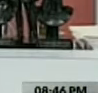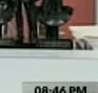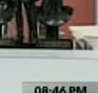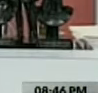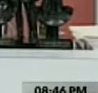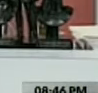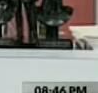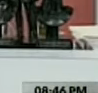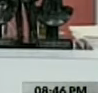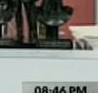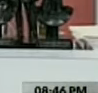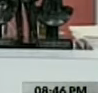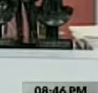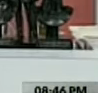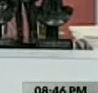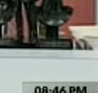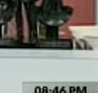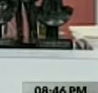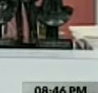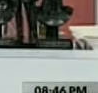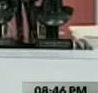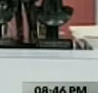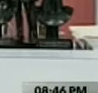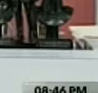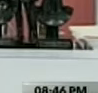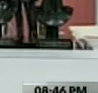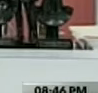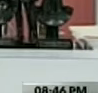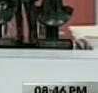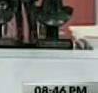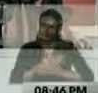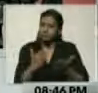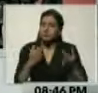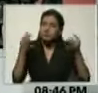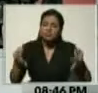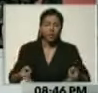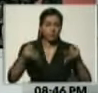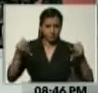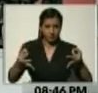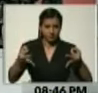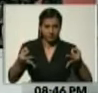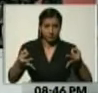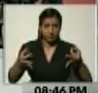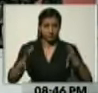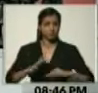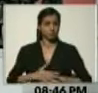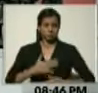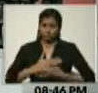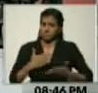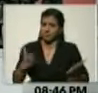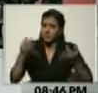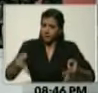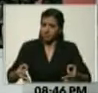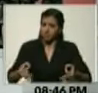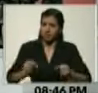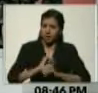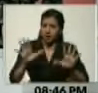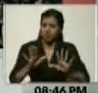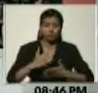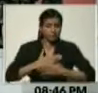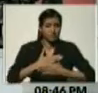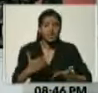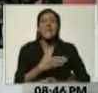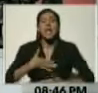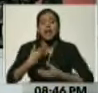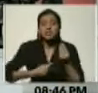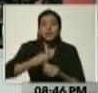Nosotros tenemos las cartas echadas desde hace tiempo, así, desplegadas en la mesa. Ahí no hay gallo tapado. Y en esas cartas está nuestra vida.